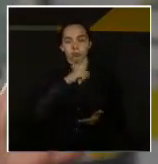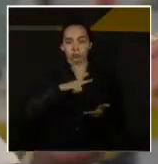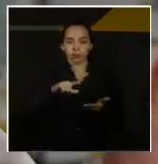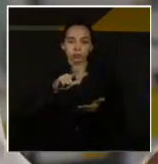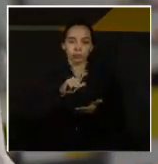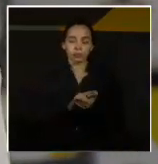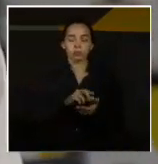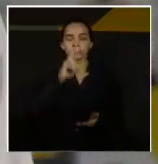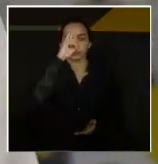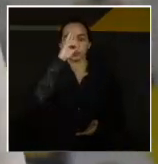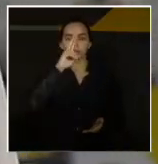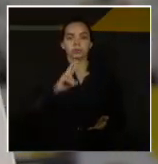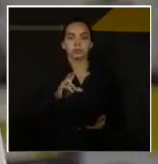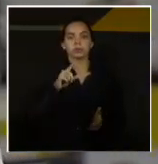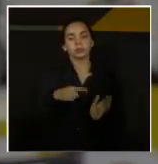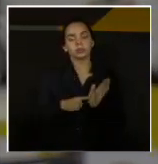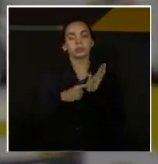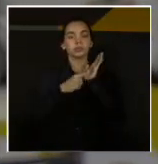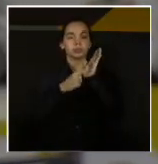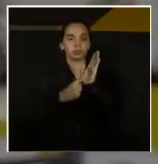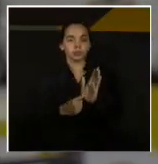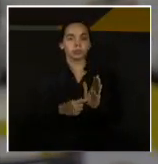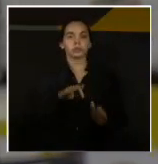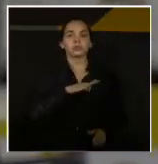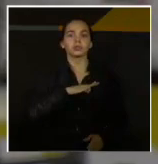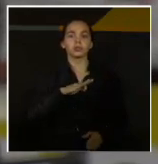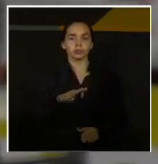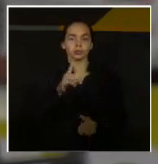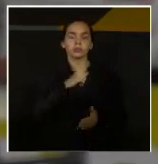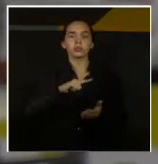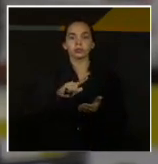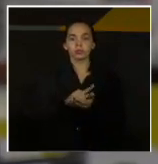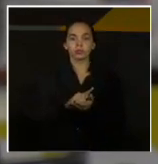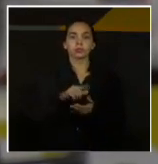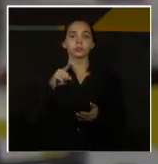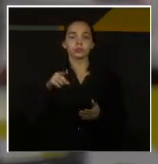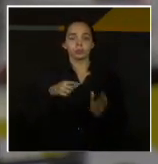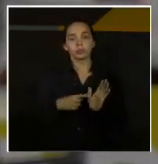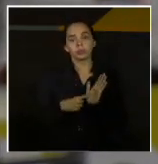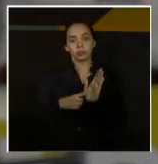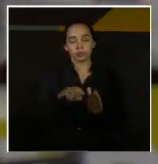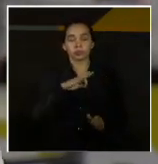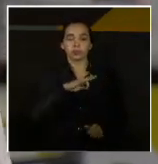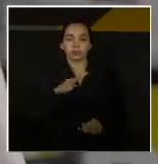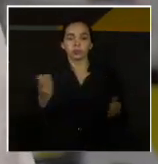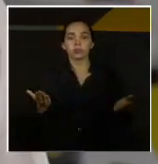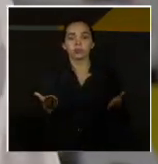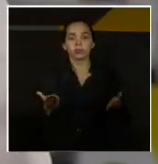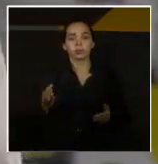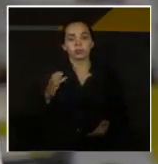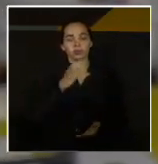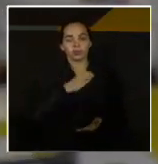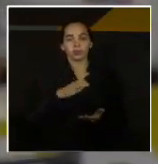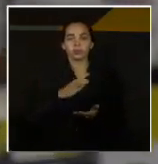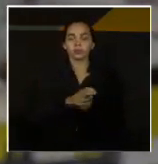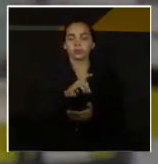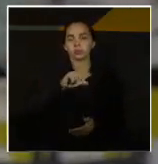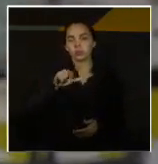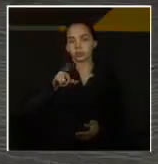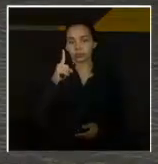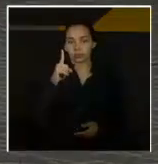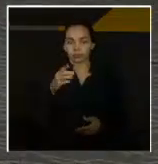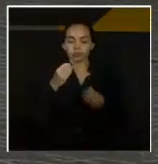que corresponde y atribuye al Poder Legislativo y esto permita a su vez que la ciudadanía después de